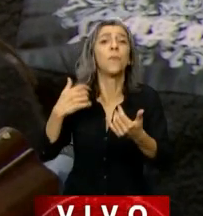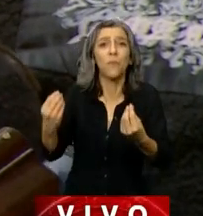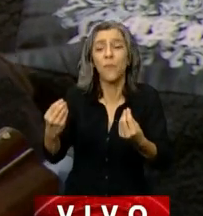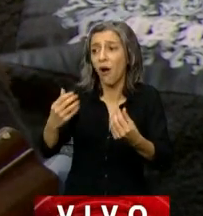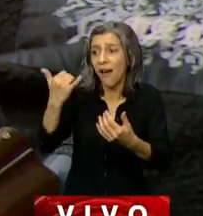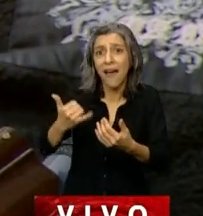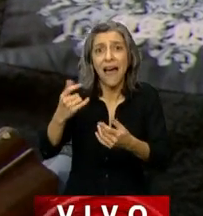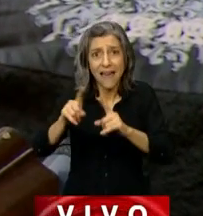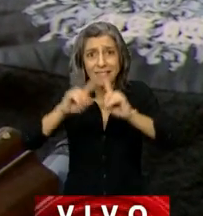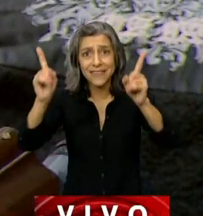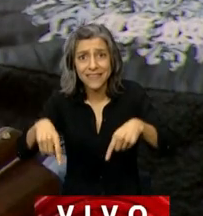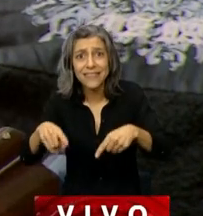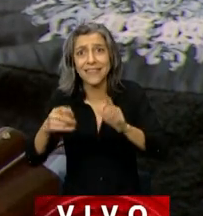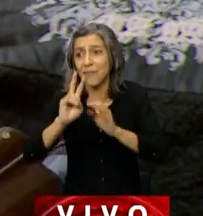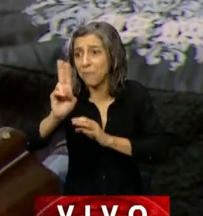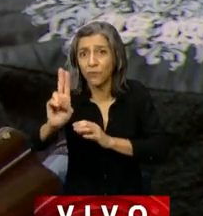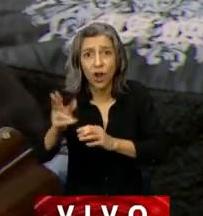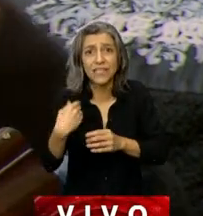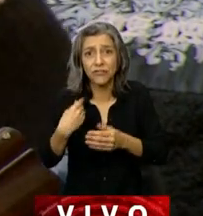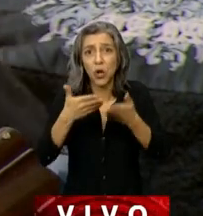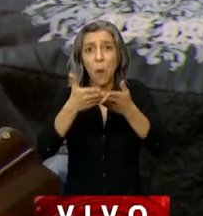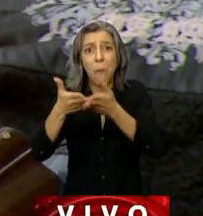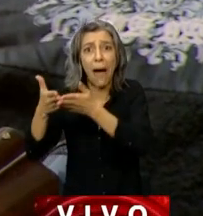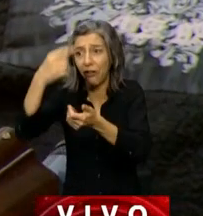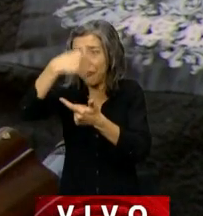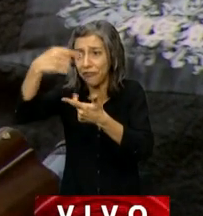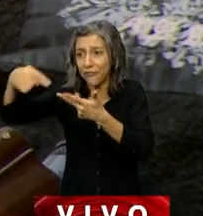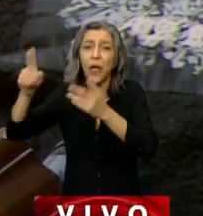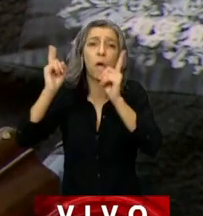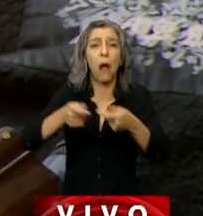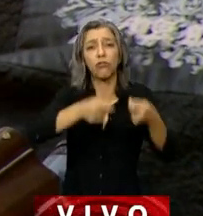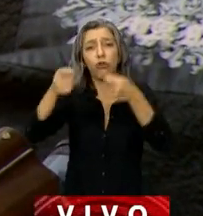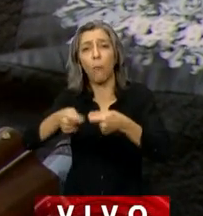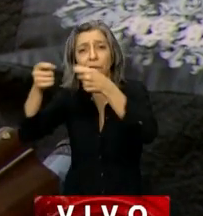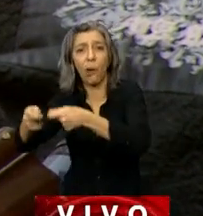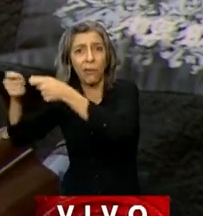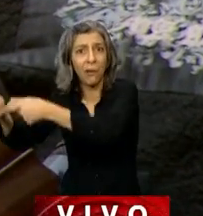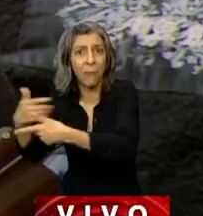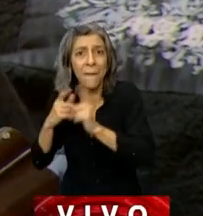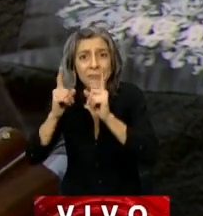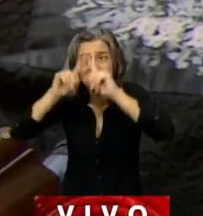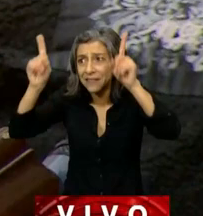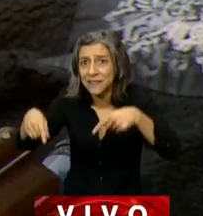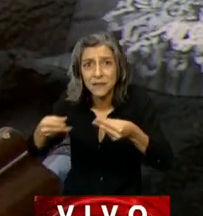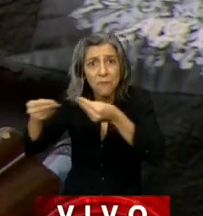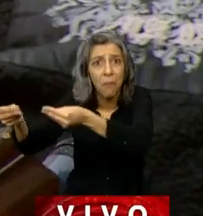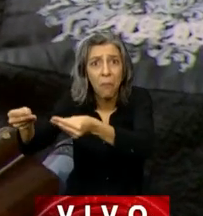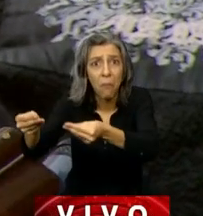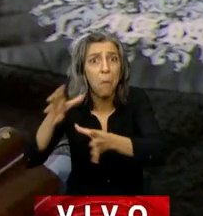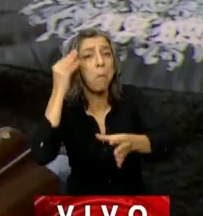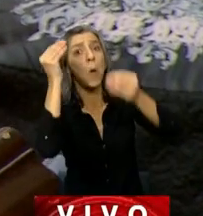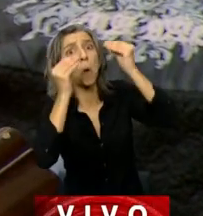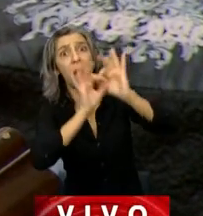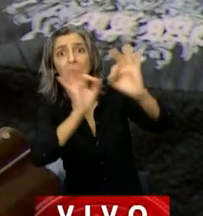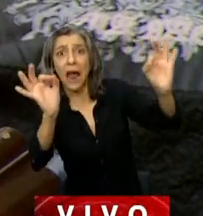las siguen usando en un montón de buques y nadie controla ni le preocupa. A ver, diputada Zubik, si se preocupa